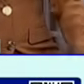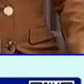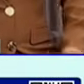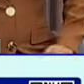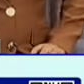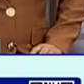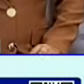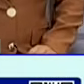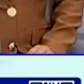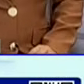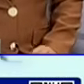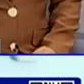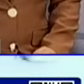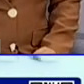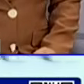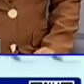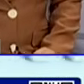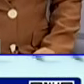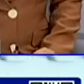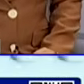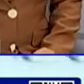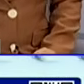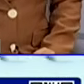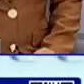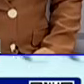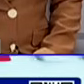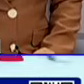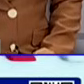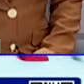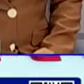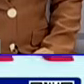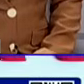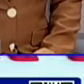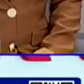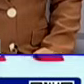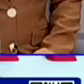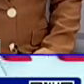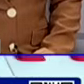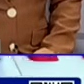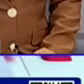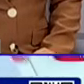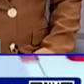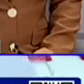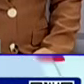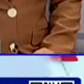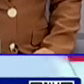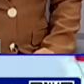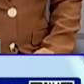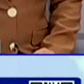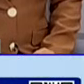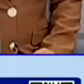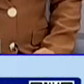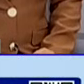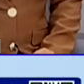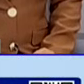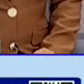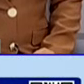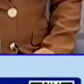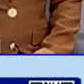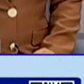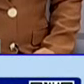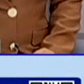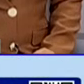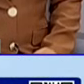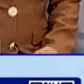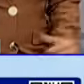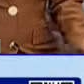Y desde Santa Cruz vamos a preparar una cena navideña para 8 personas con tan solo 100 bolivianos. Hemos multiplicado nosotros